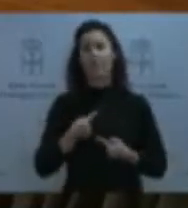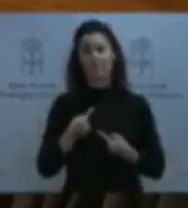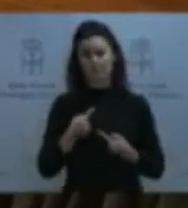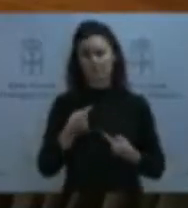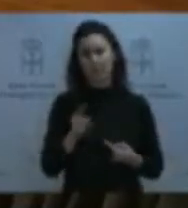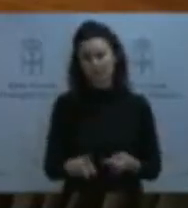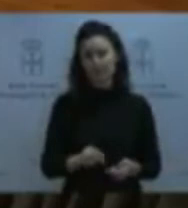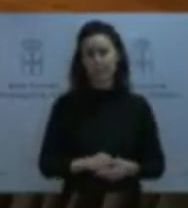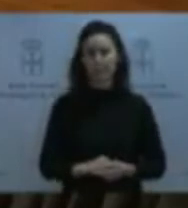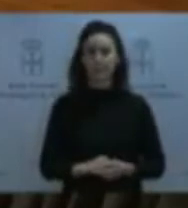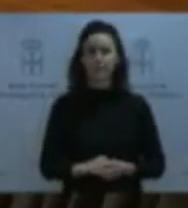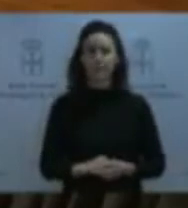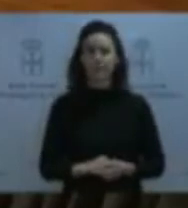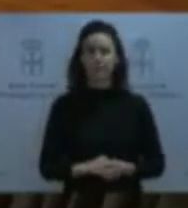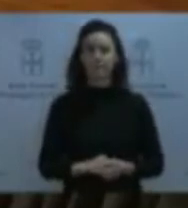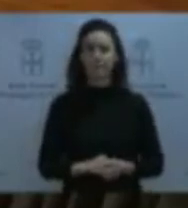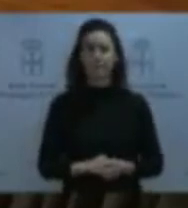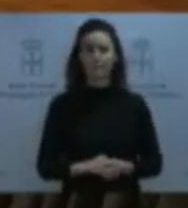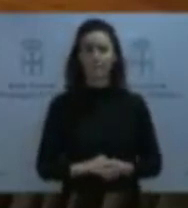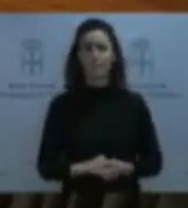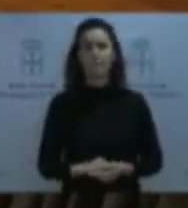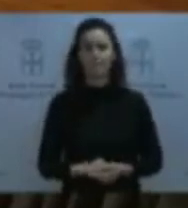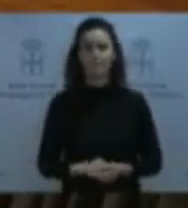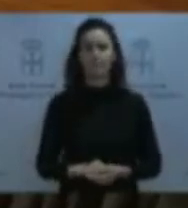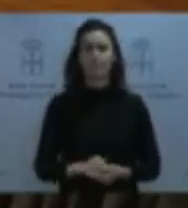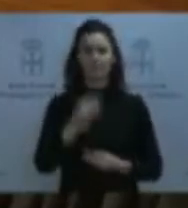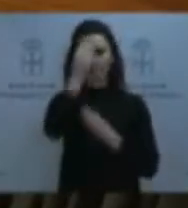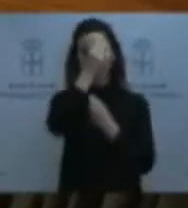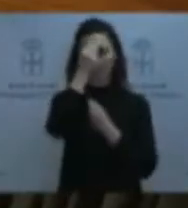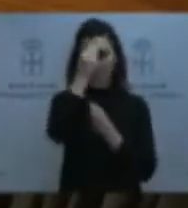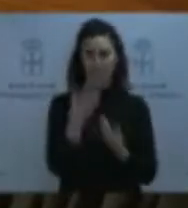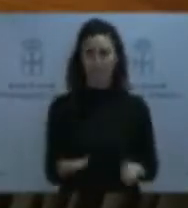Creemos que en cierta manera, tramposo que venga